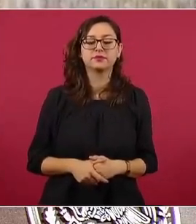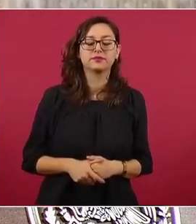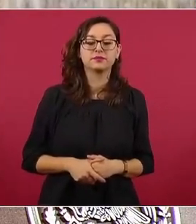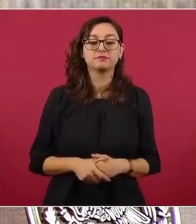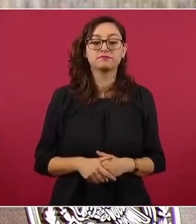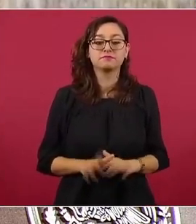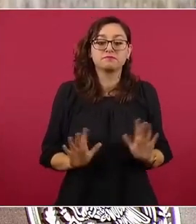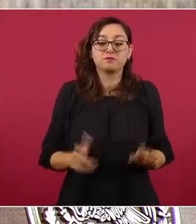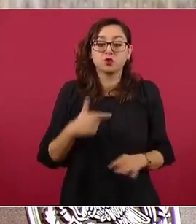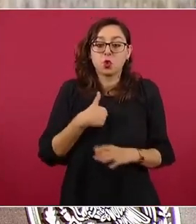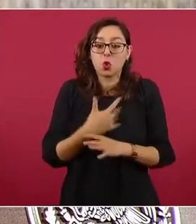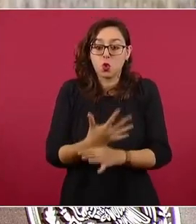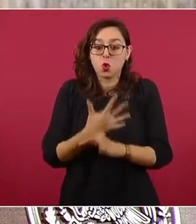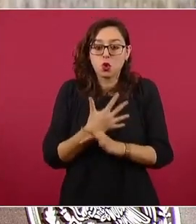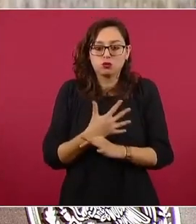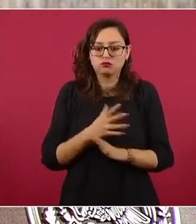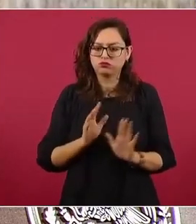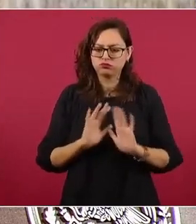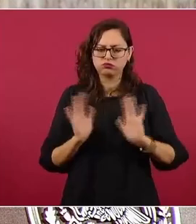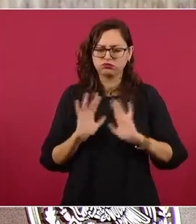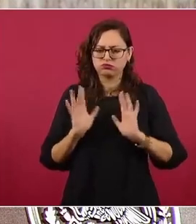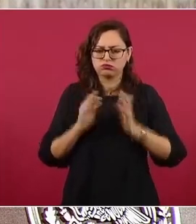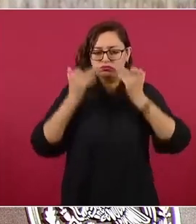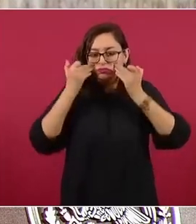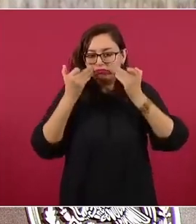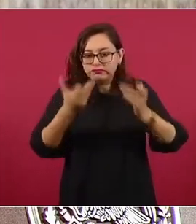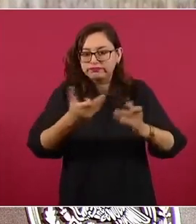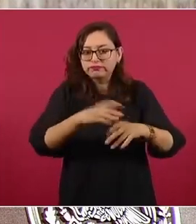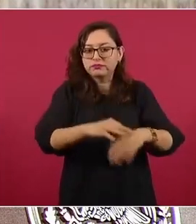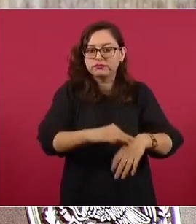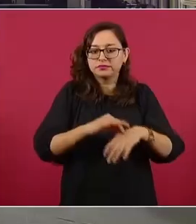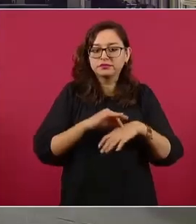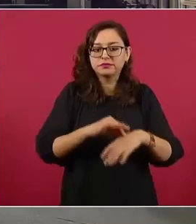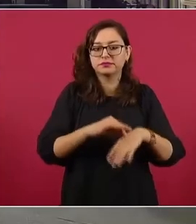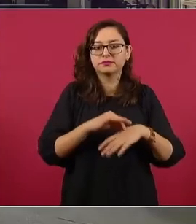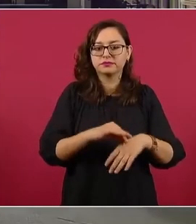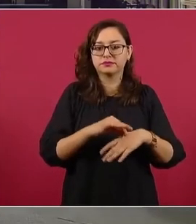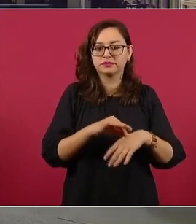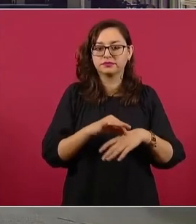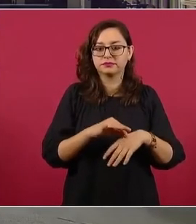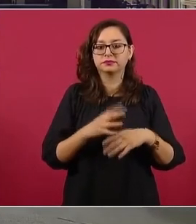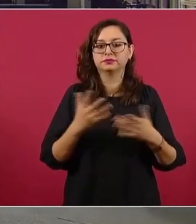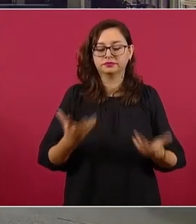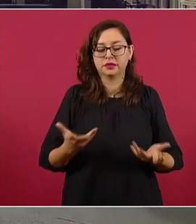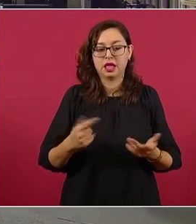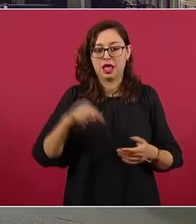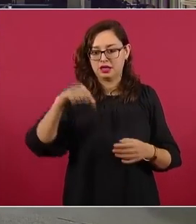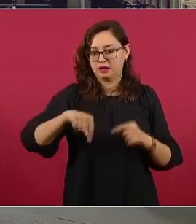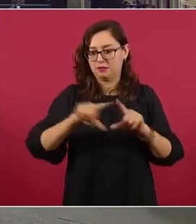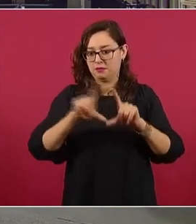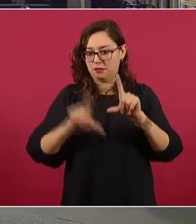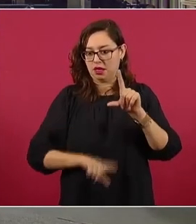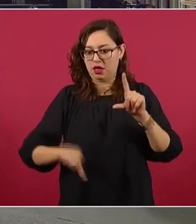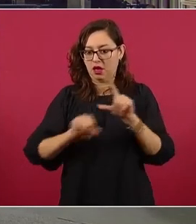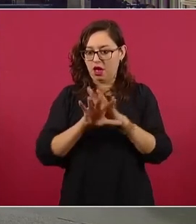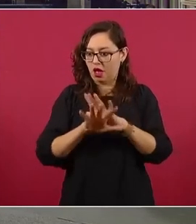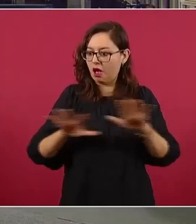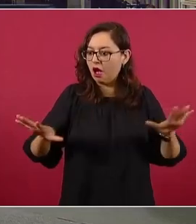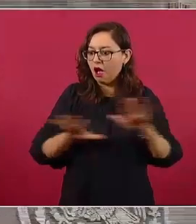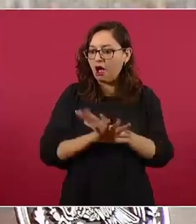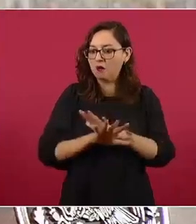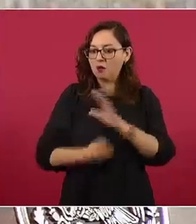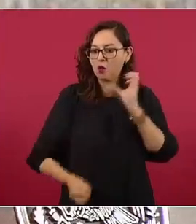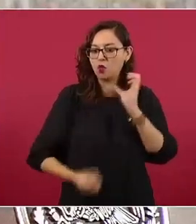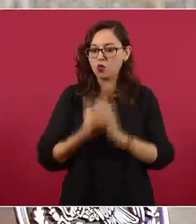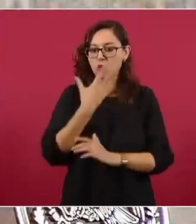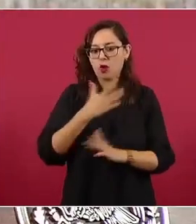es que yo lo diga, sino que los hechos lo reflejan, pues hubo un cambio en este país y en toda la inteligencia financiera pues